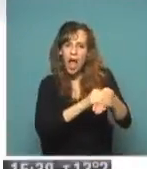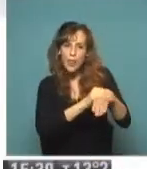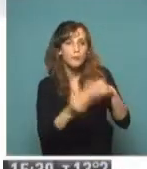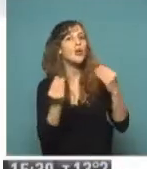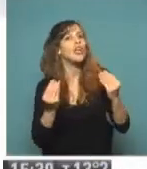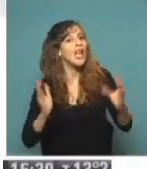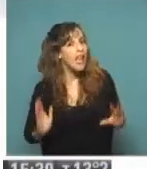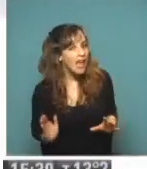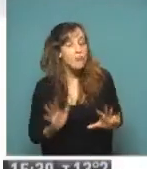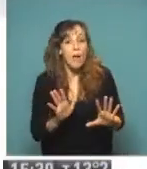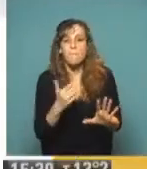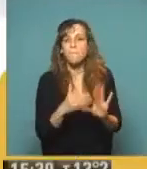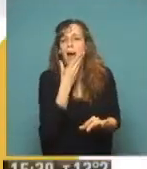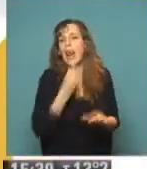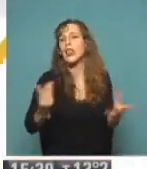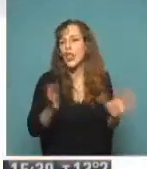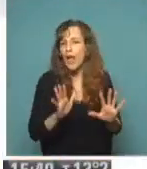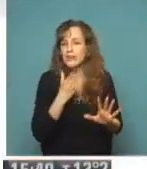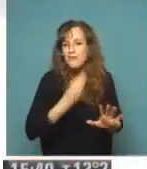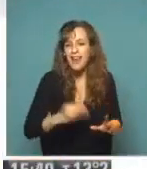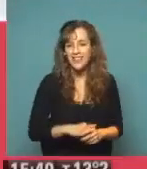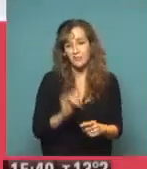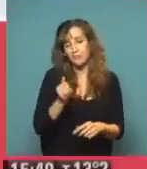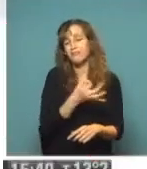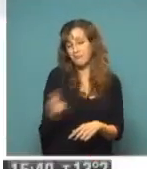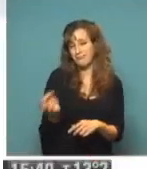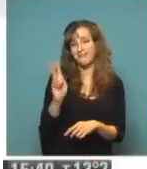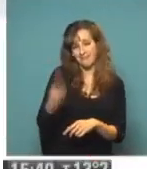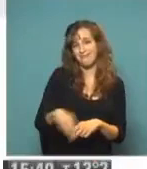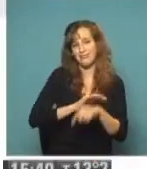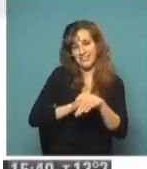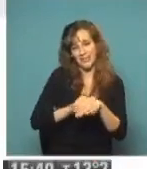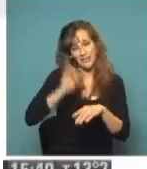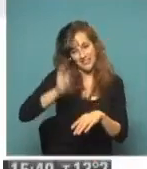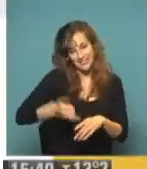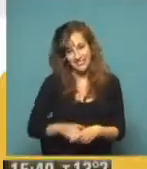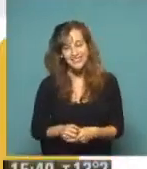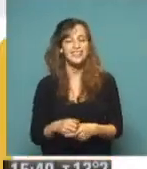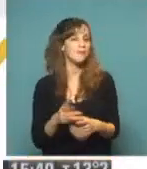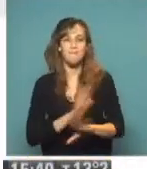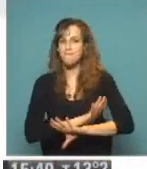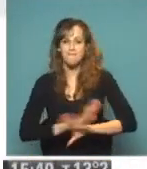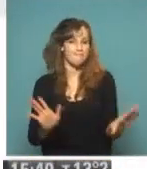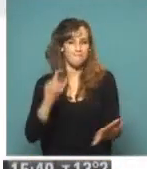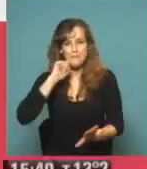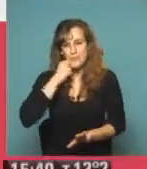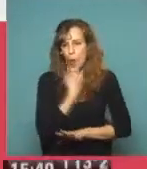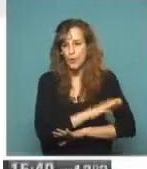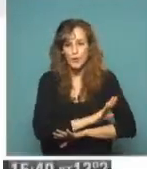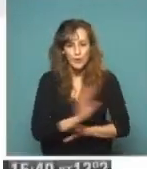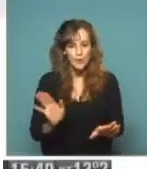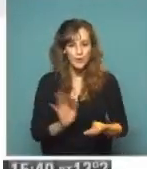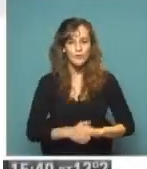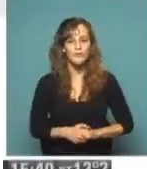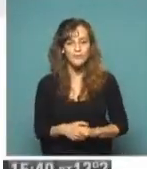Porque queda más atractivo así. Es cierto, es cierto. ¡Ay, qué lindo! ¡Me hermoso, encanta! Diego. Espectacular. Muy espectacular. Bueno, y es cierto, fíjate